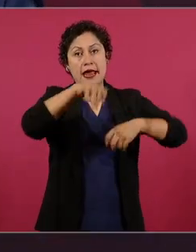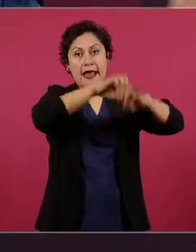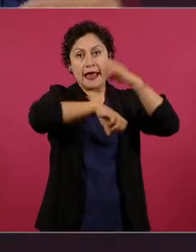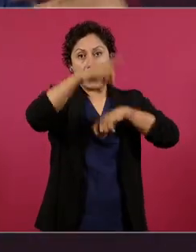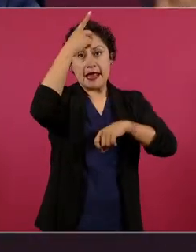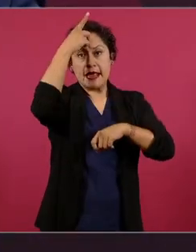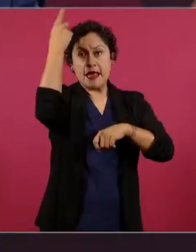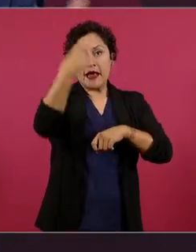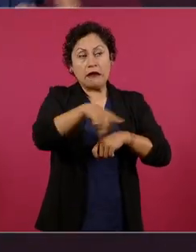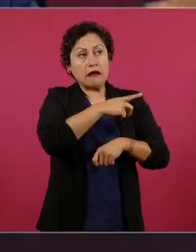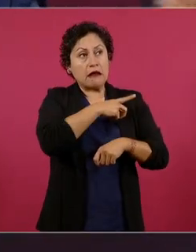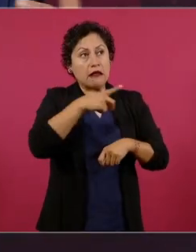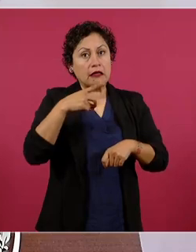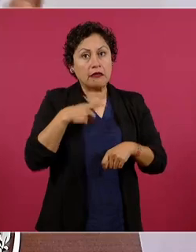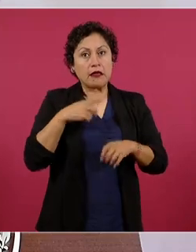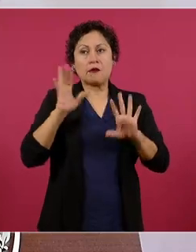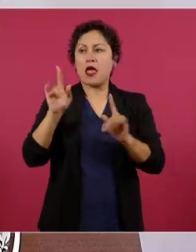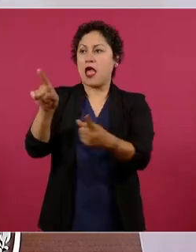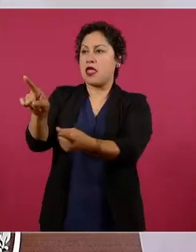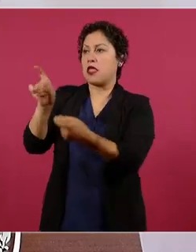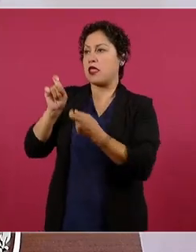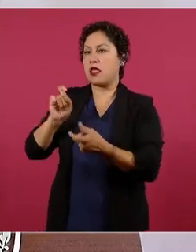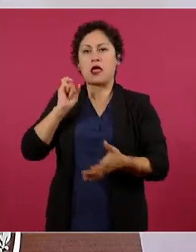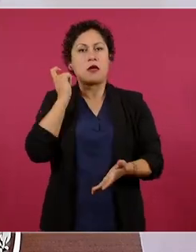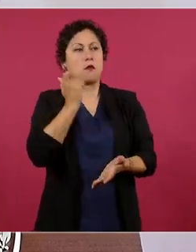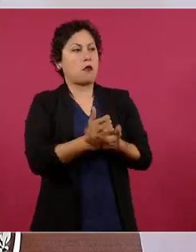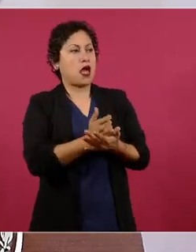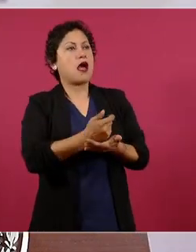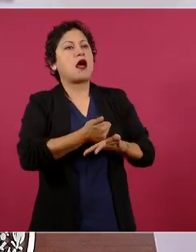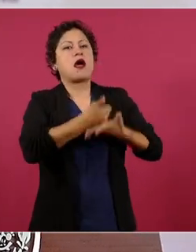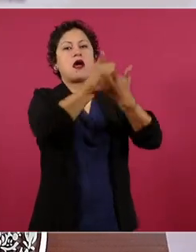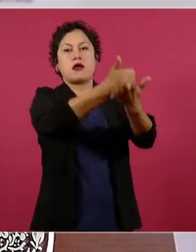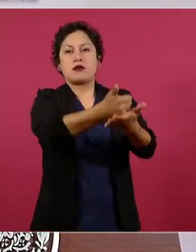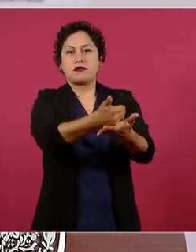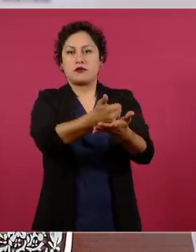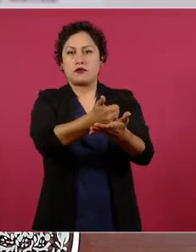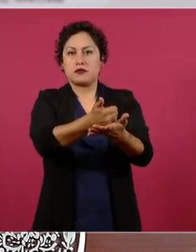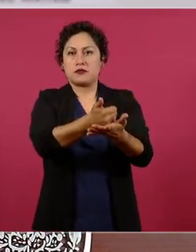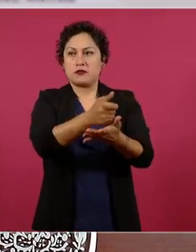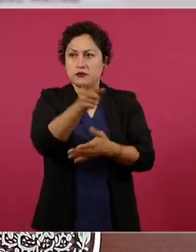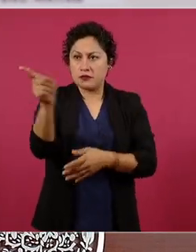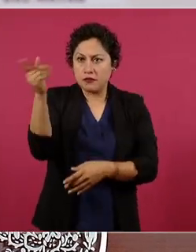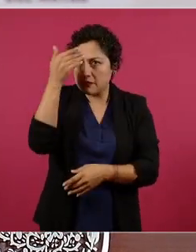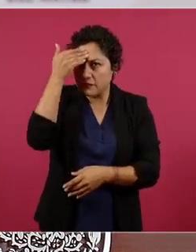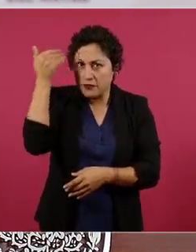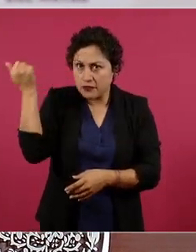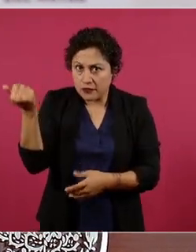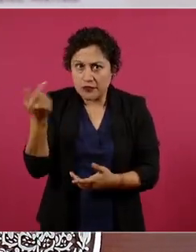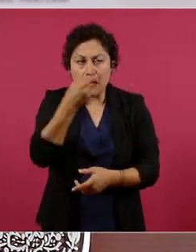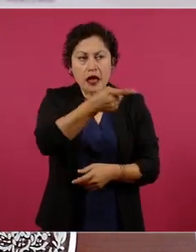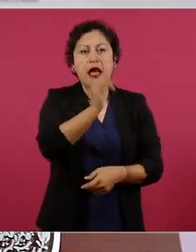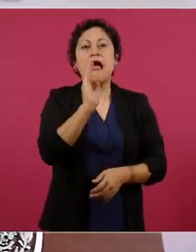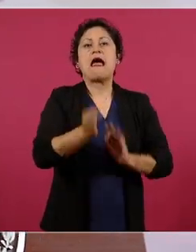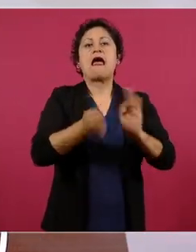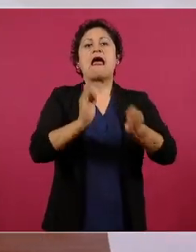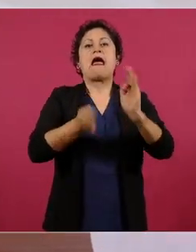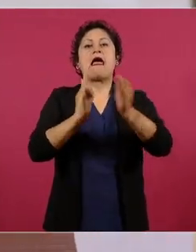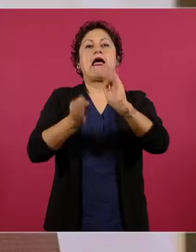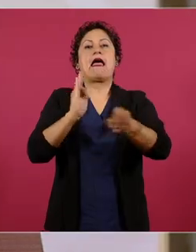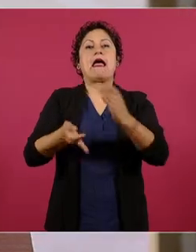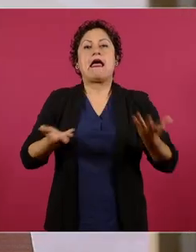¿Quiénes votaron por quitarles un porcentaje considerable de las pensiones a los